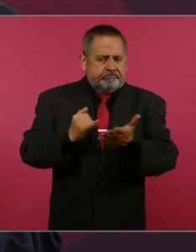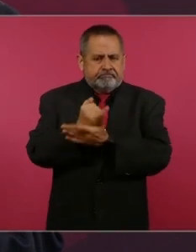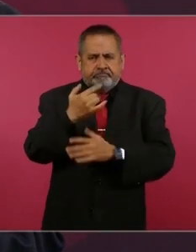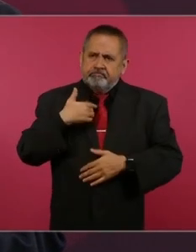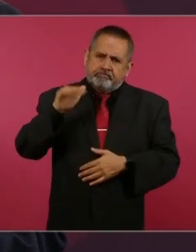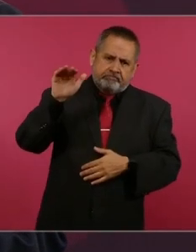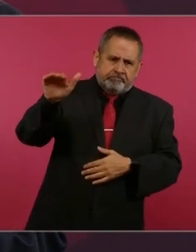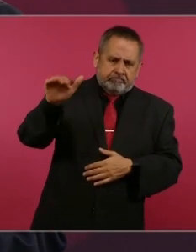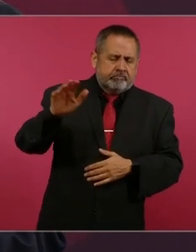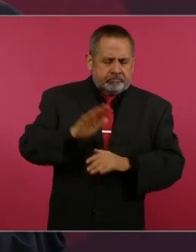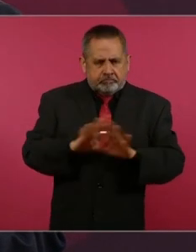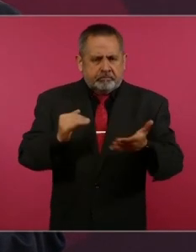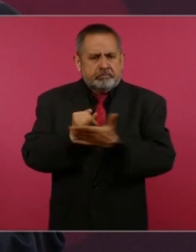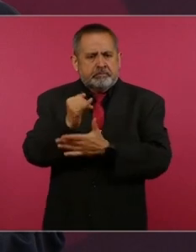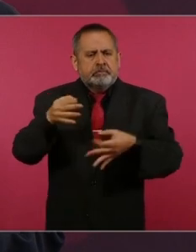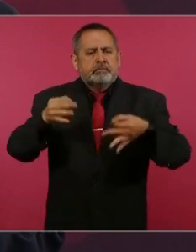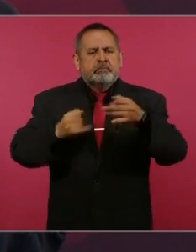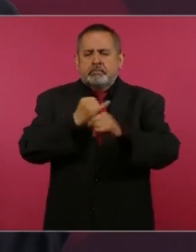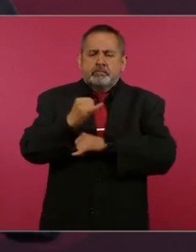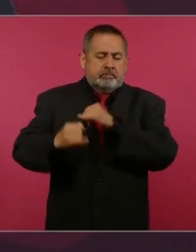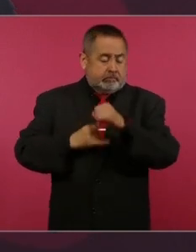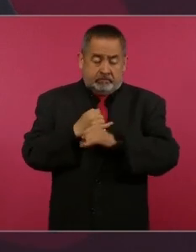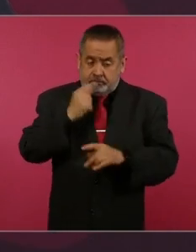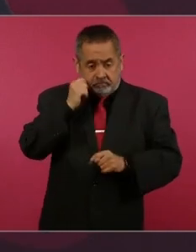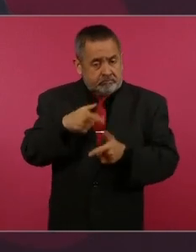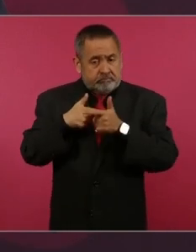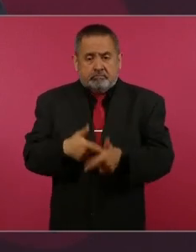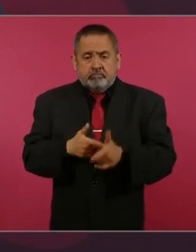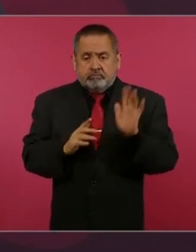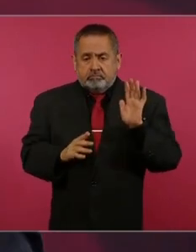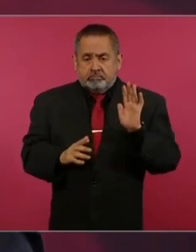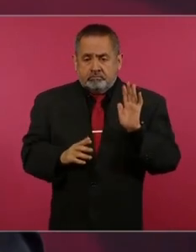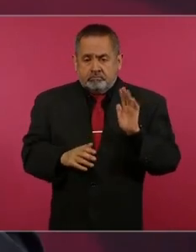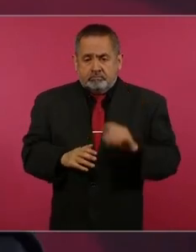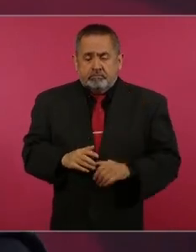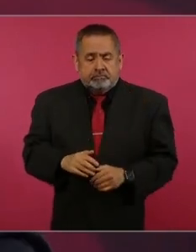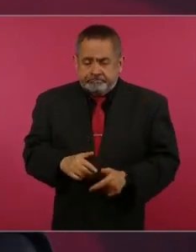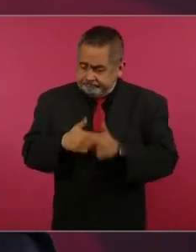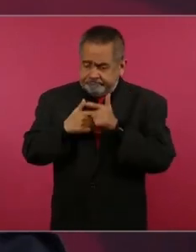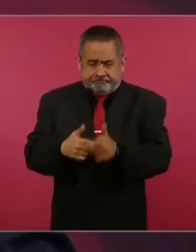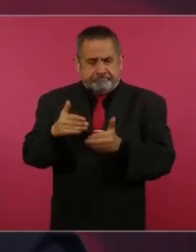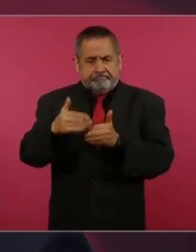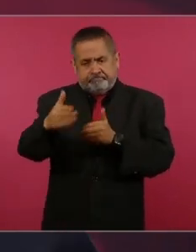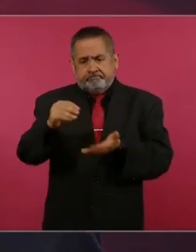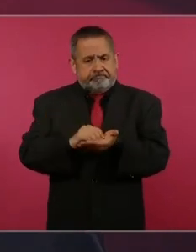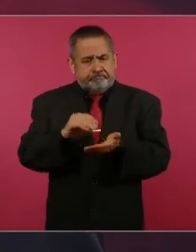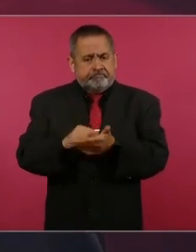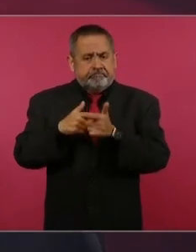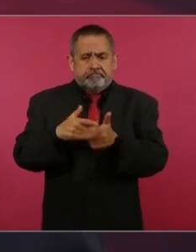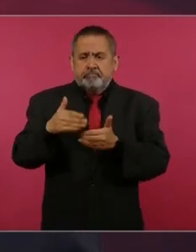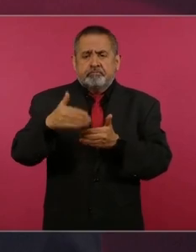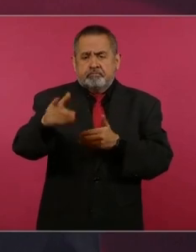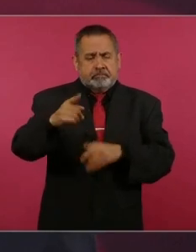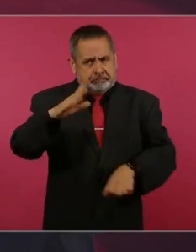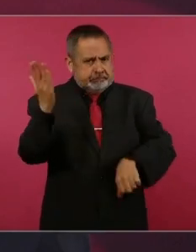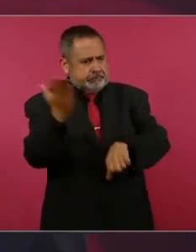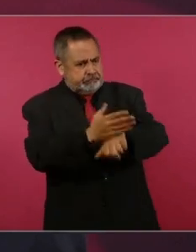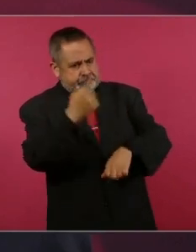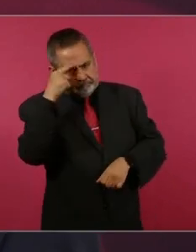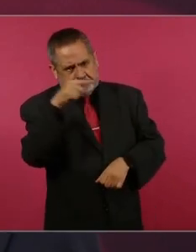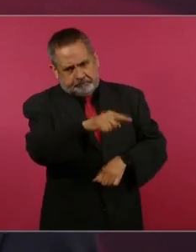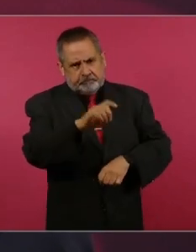al Tribunal de Justicia Internacional y vamos a pedir que se sancione